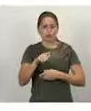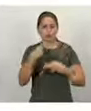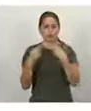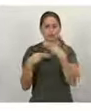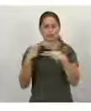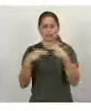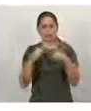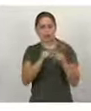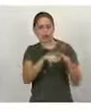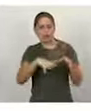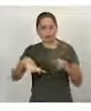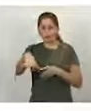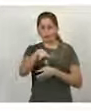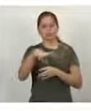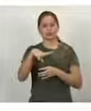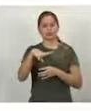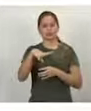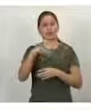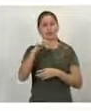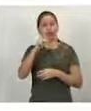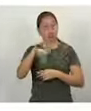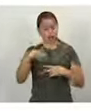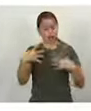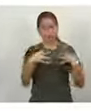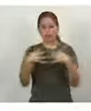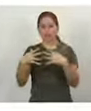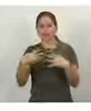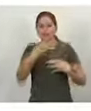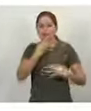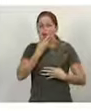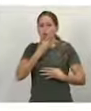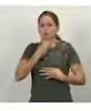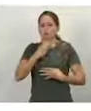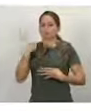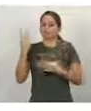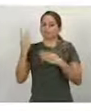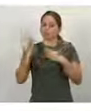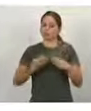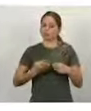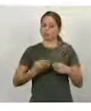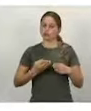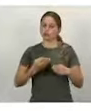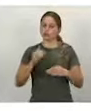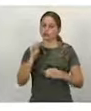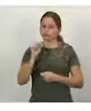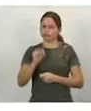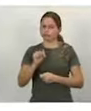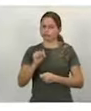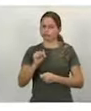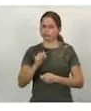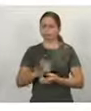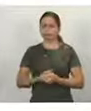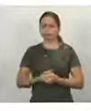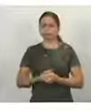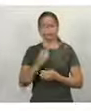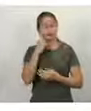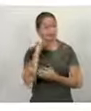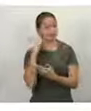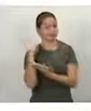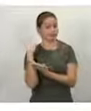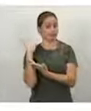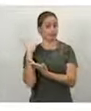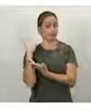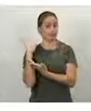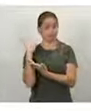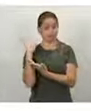se cometieron. Entre los jóvenes asesinados estaban Abel